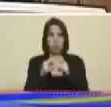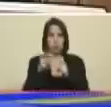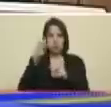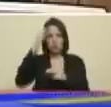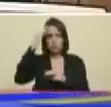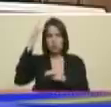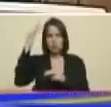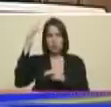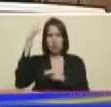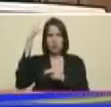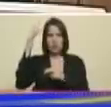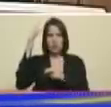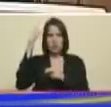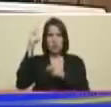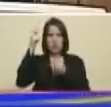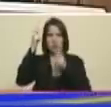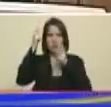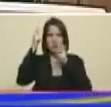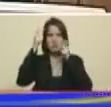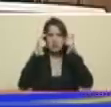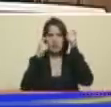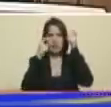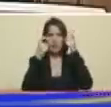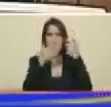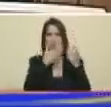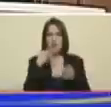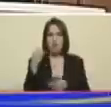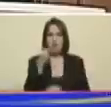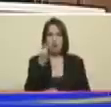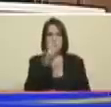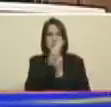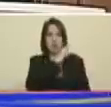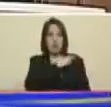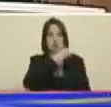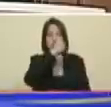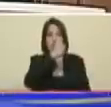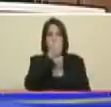Chávez, aquel joven capitán, aquel joven mayor,